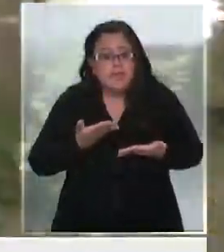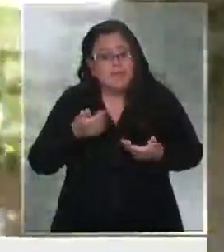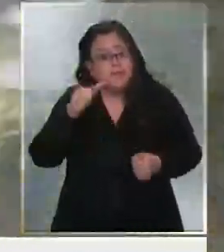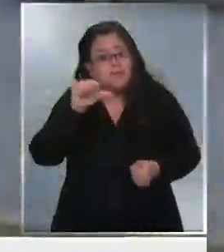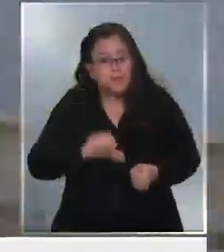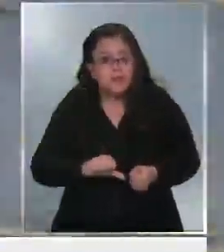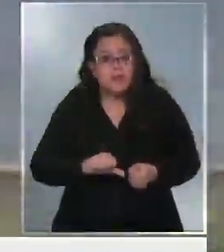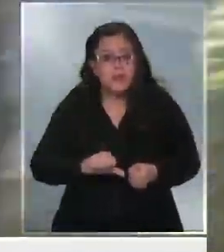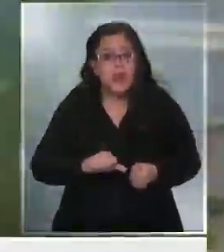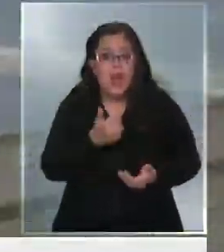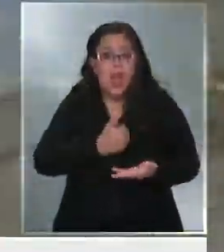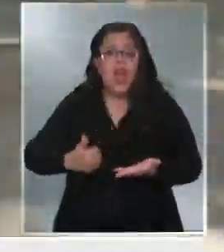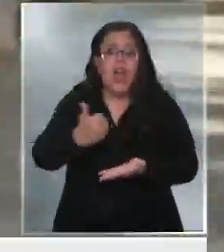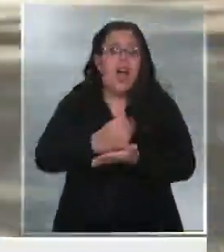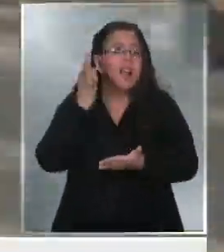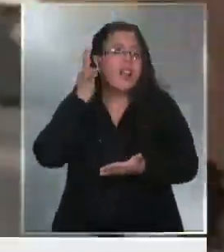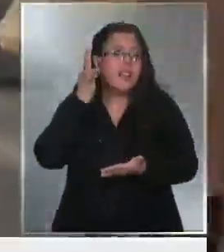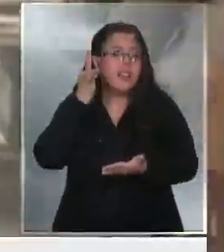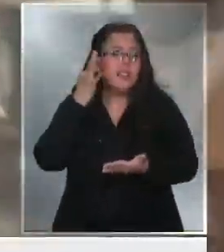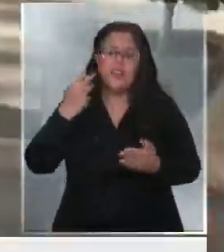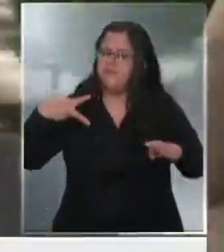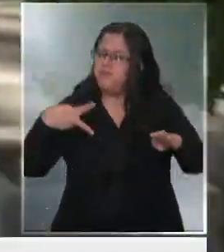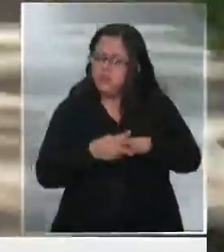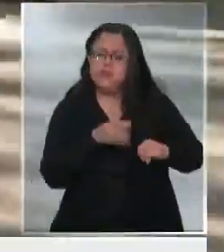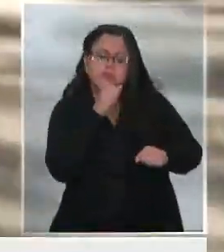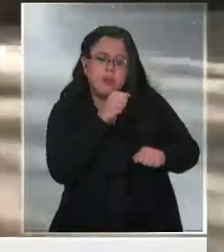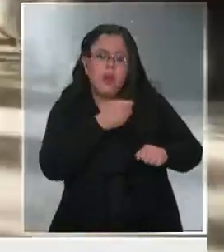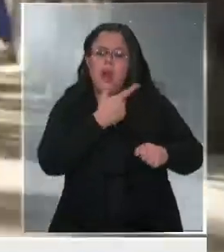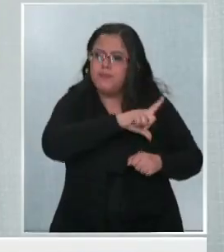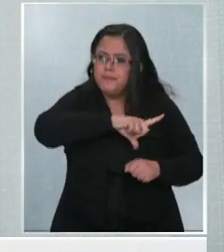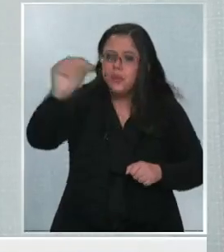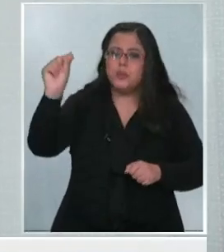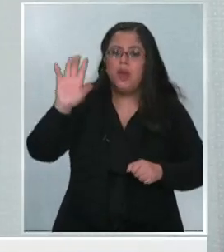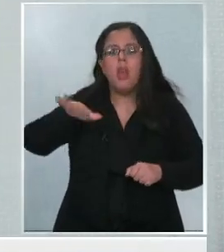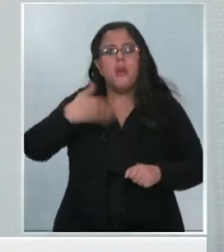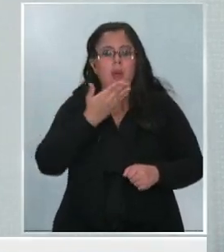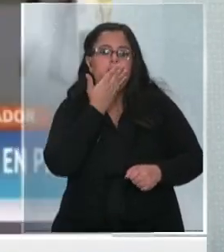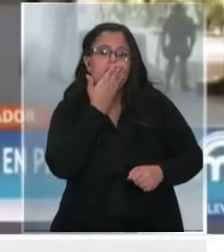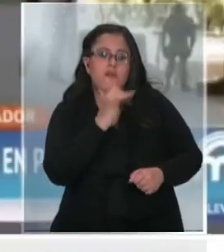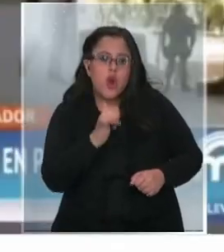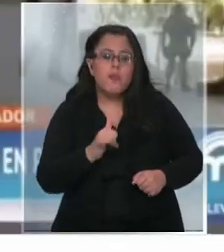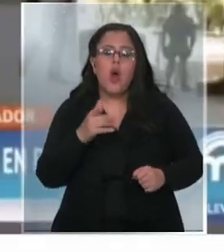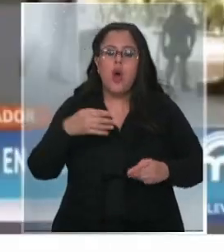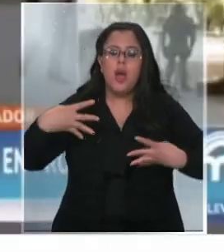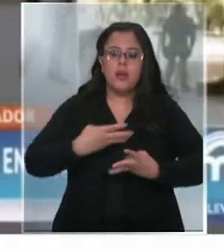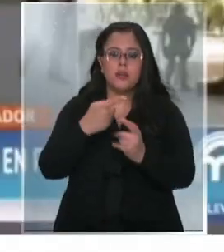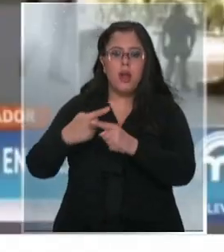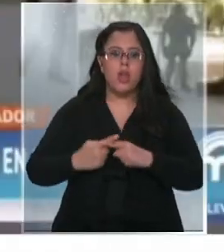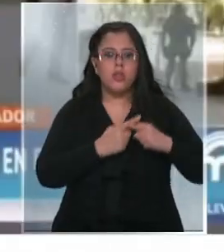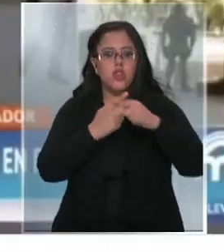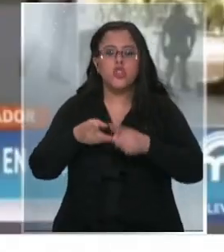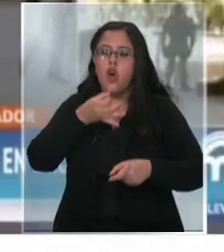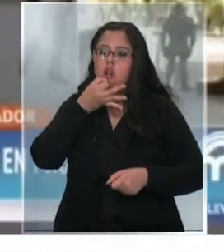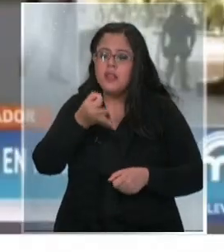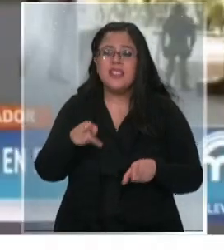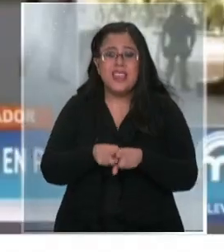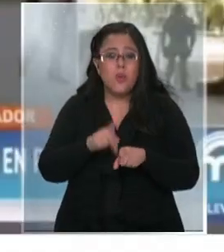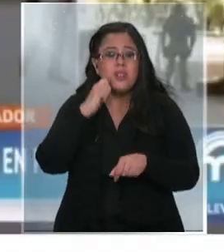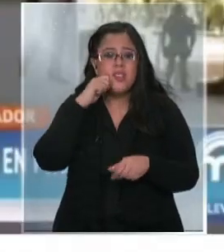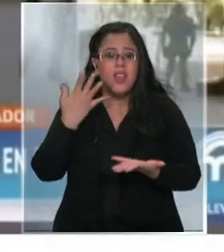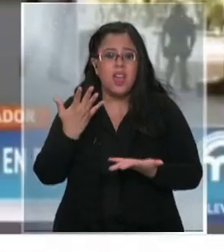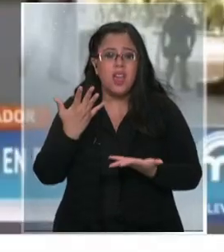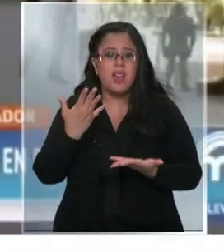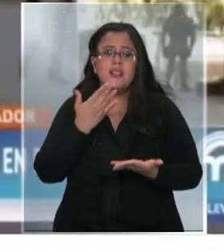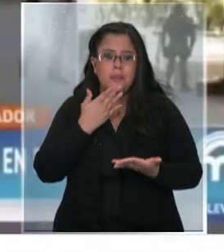alcaldesa terminó de esta manera su diálogo con la prensa. Después bromeó con la situación en redes sociales, asegurando que está en una